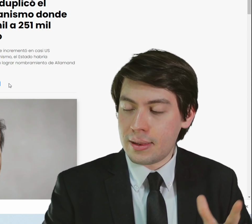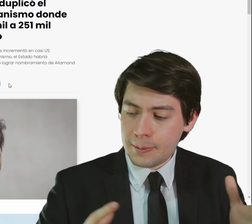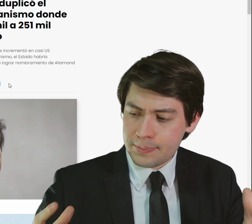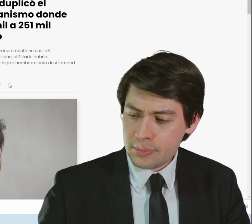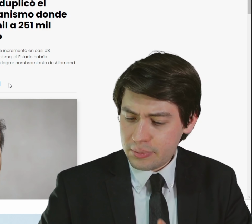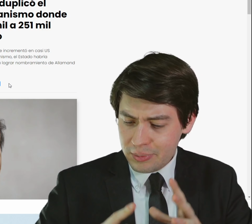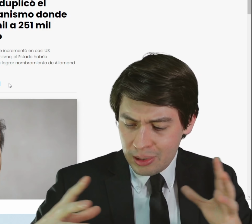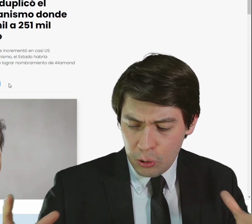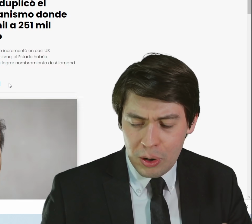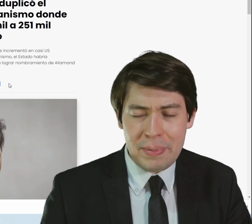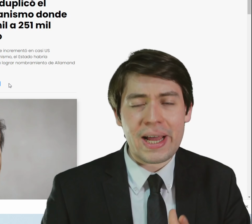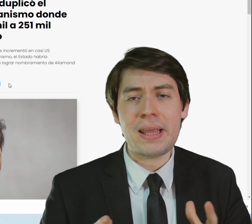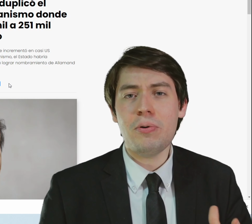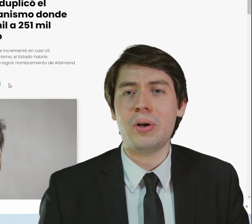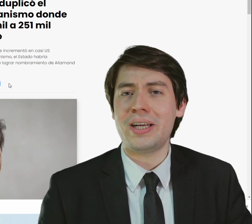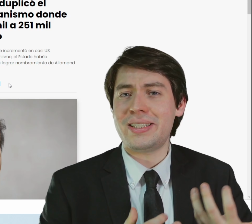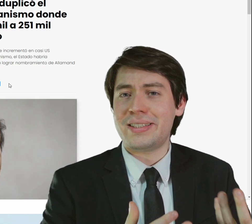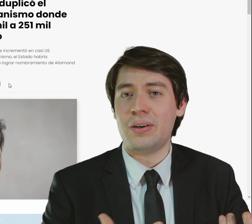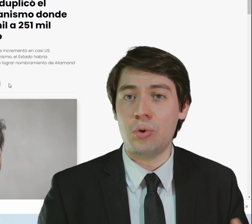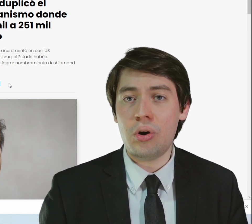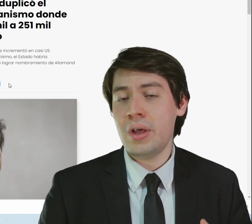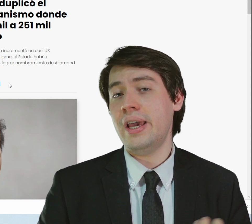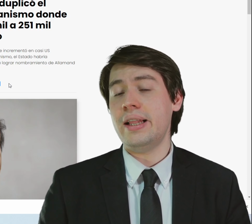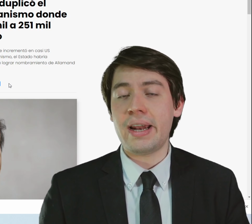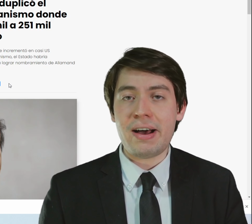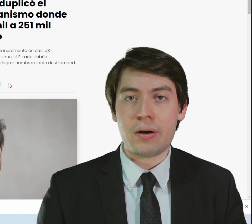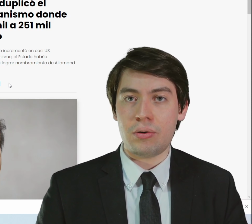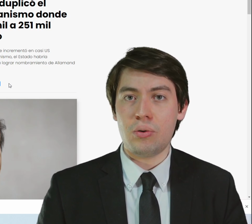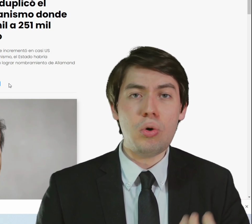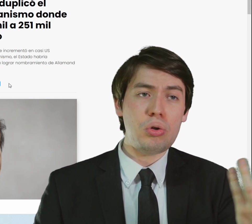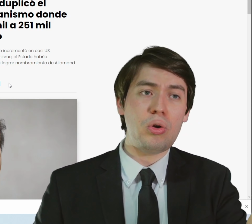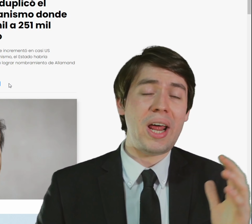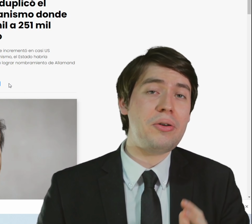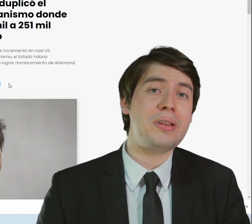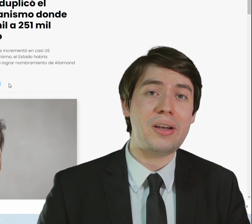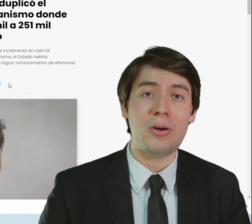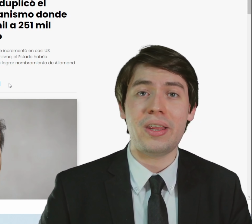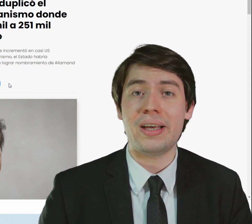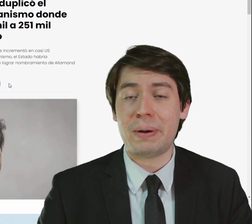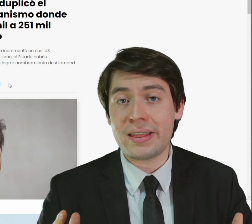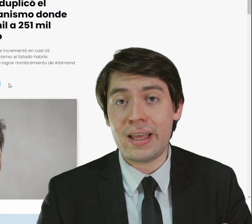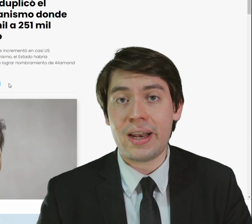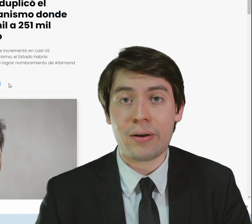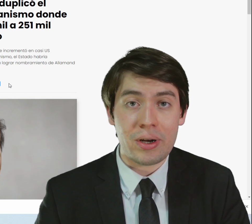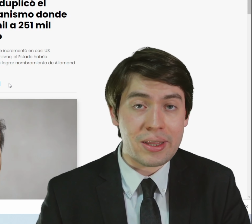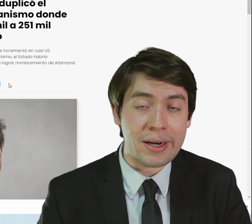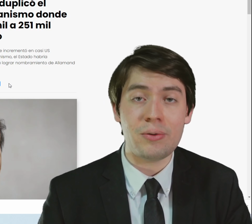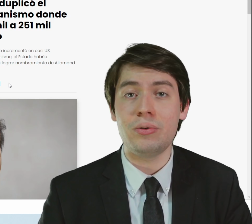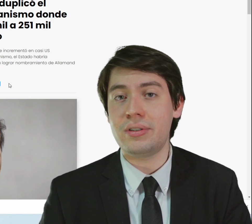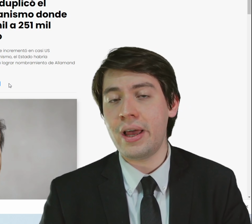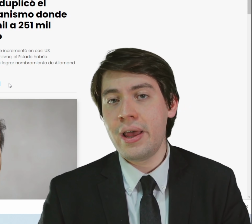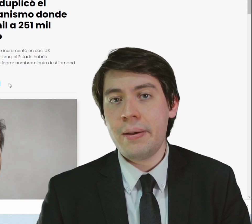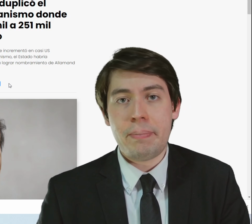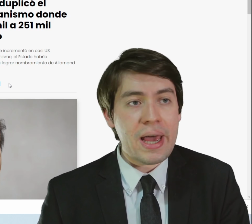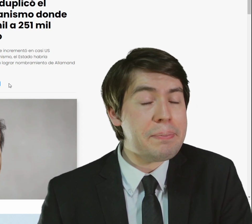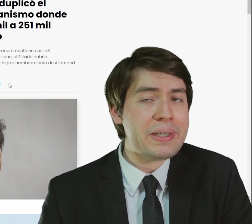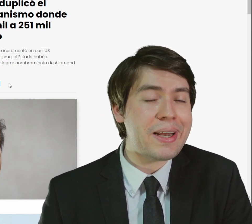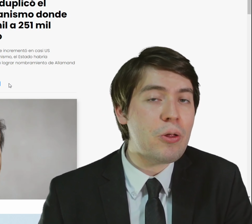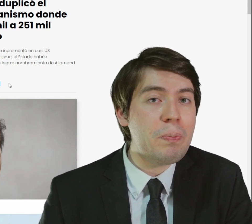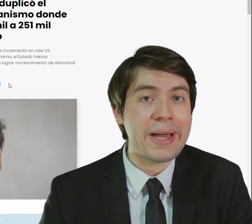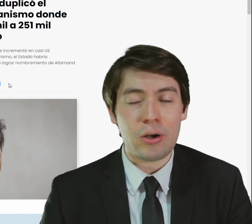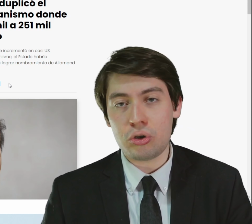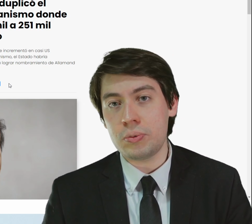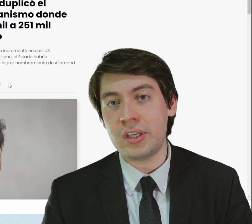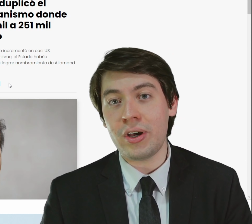anteriormente como el mecanismo con el que se aseguró el trabajo justo el año anterior de que partiera con esta renuncia va a